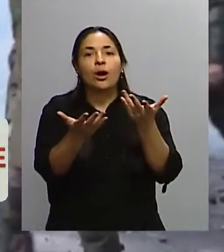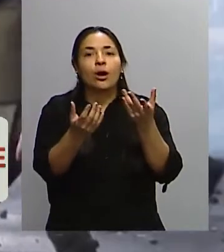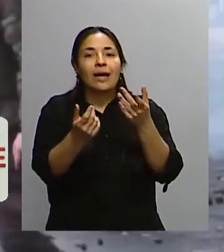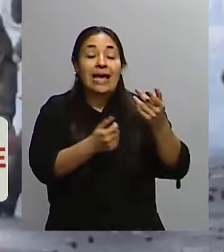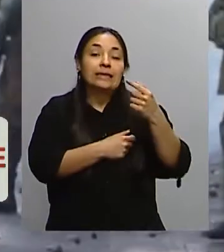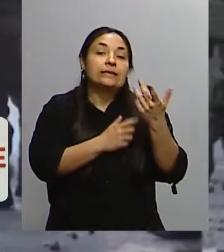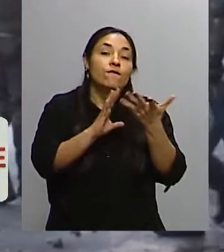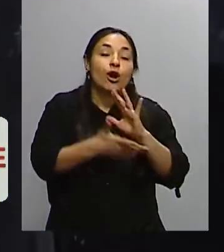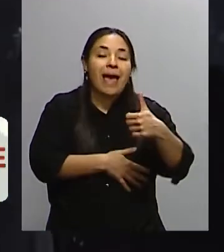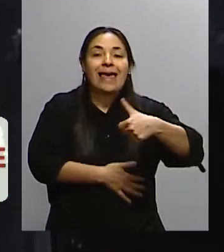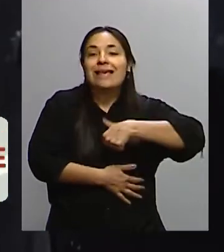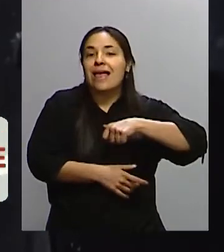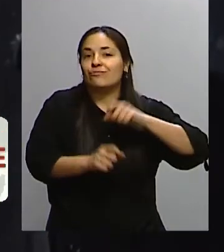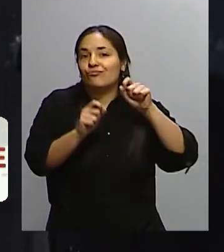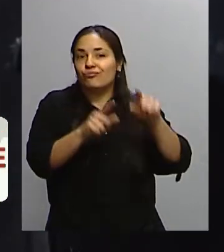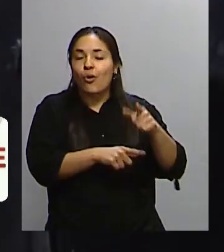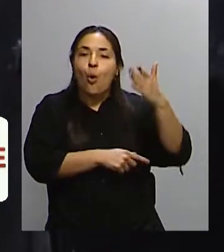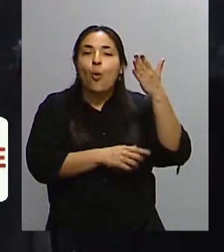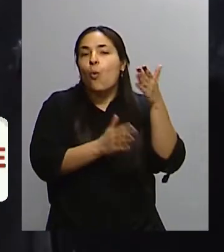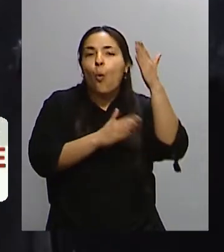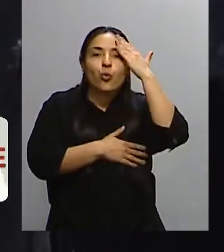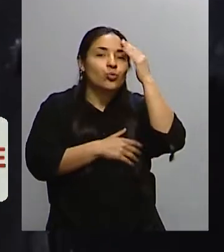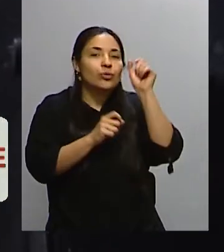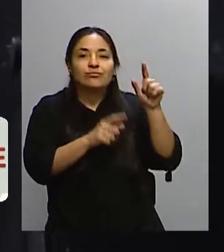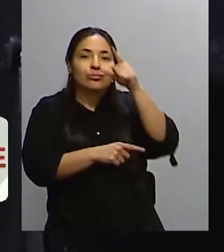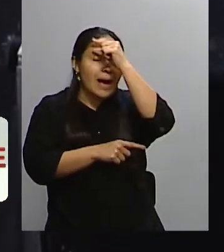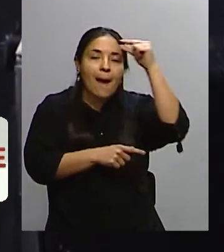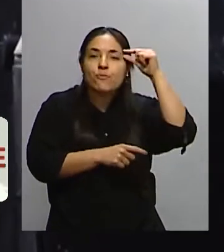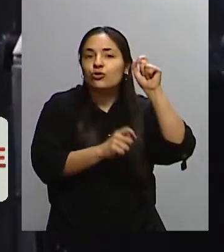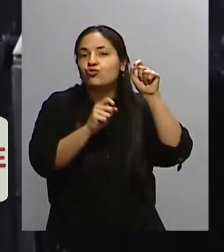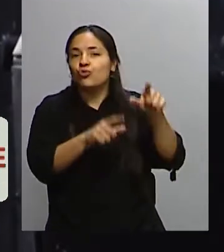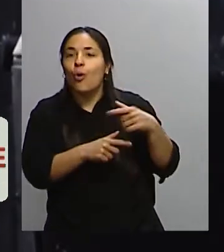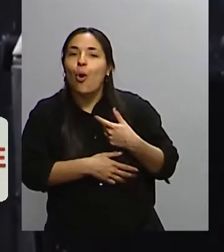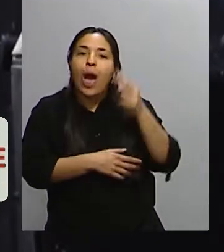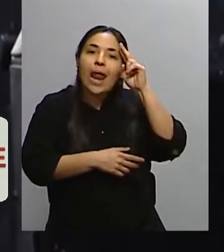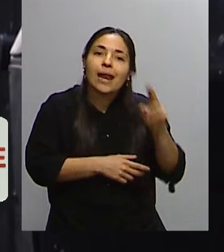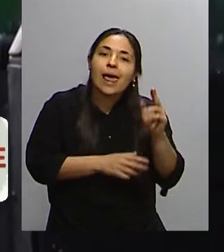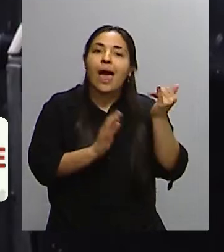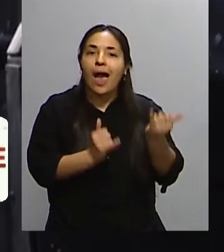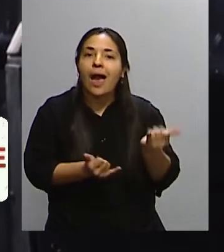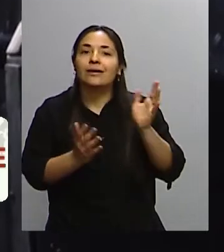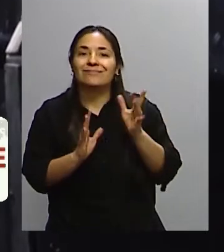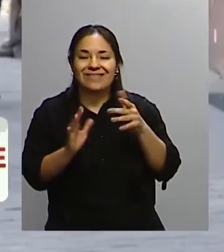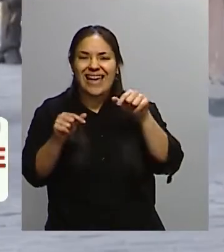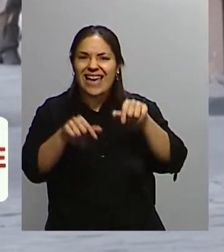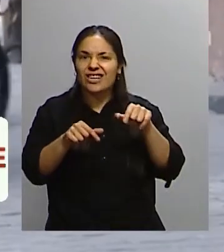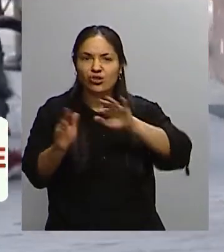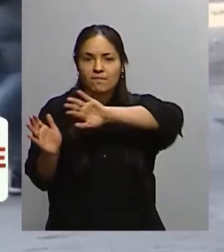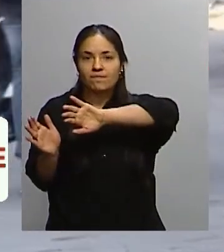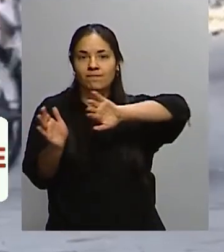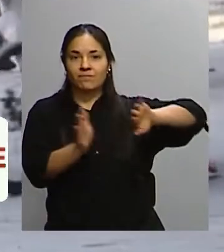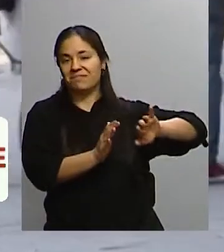identidad o aspectos positivos de de la cultura indígena, cultura mapuche en particular, se dejan en un segundo plano. Y Claro.